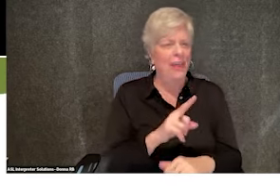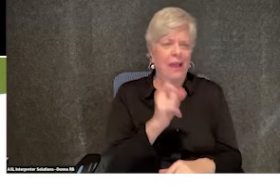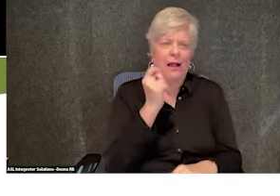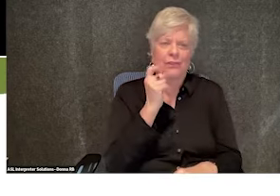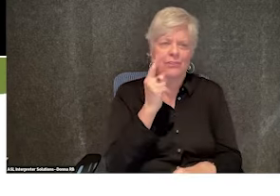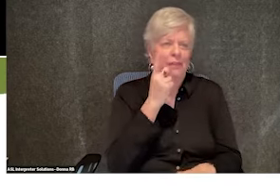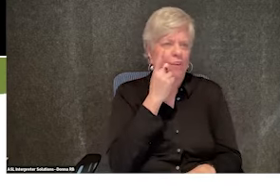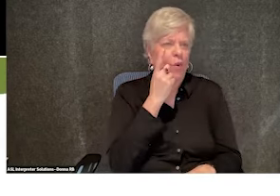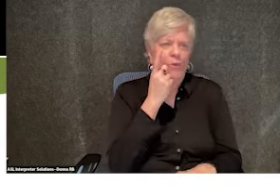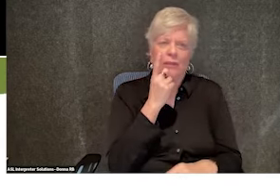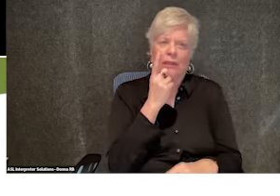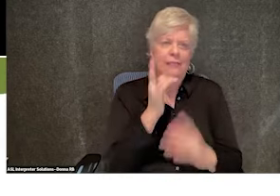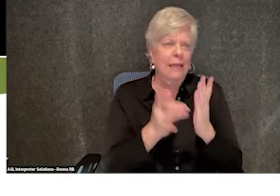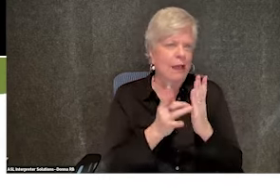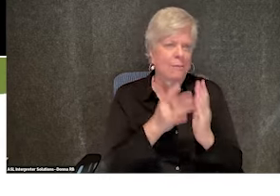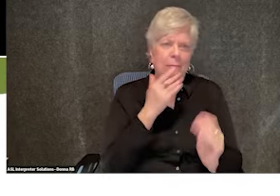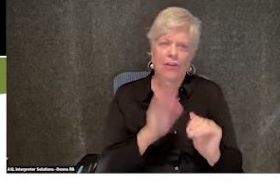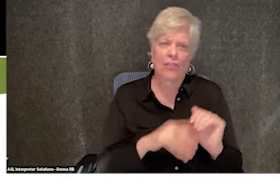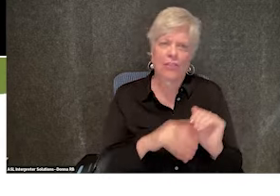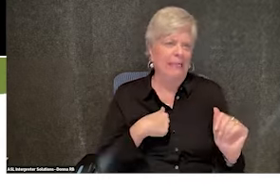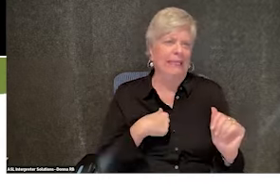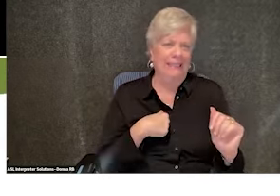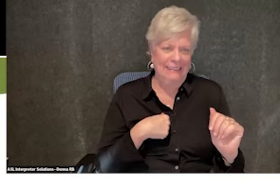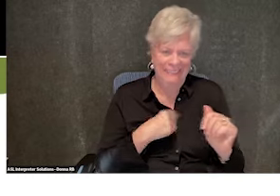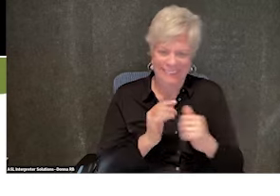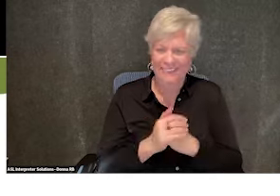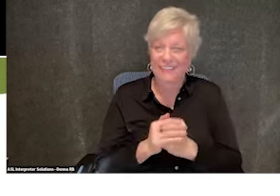de su empleo con apoyo.